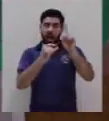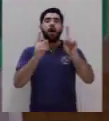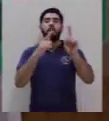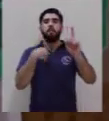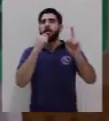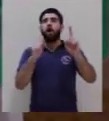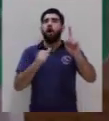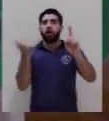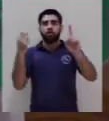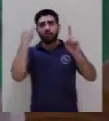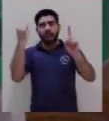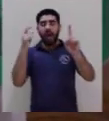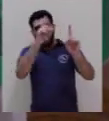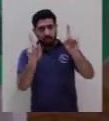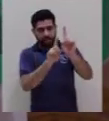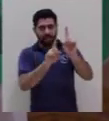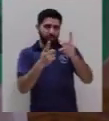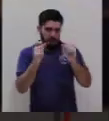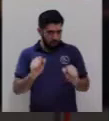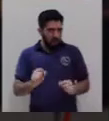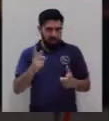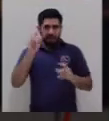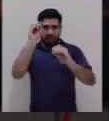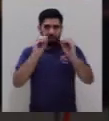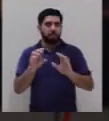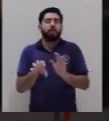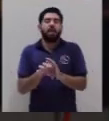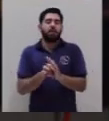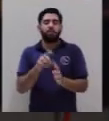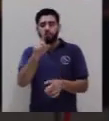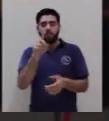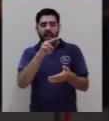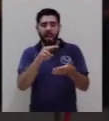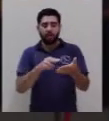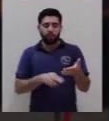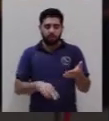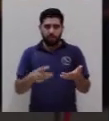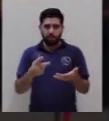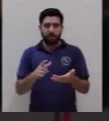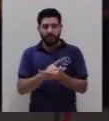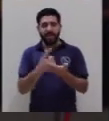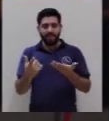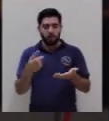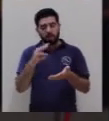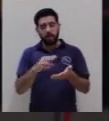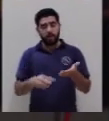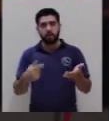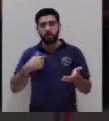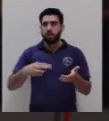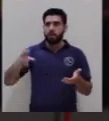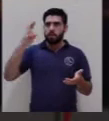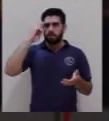organizadores gráficos. Si yo leo una lectura que tenga unas 3 páginas, yo no puedo recordar